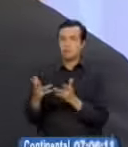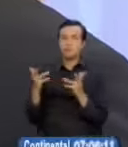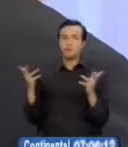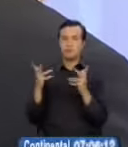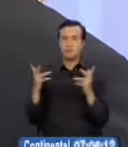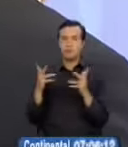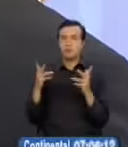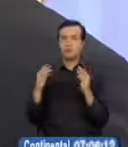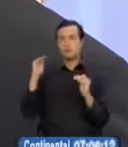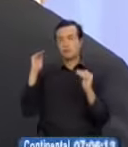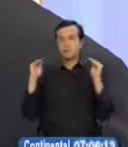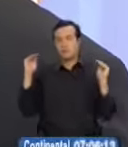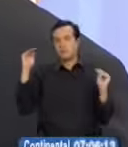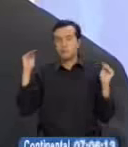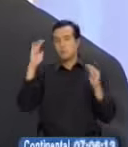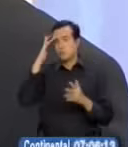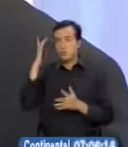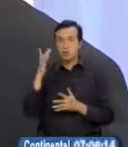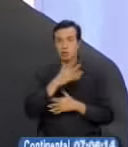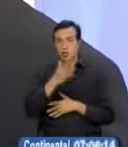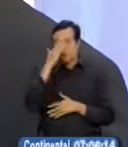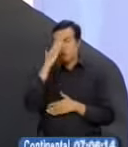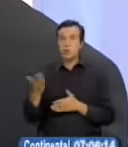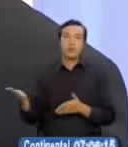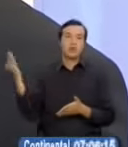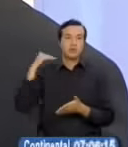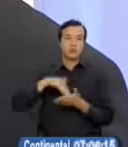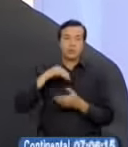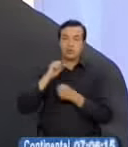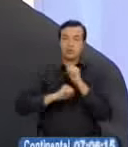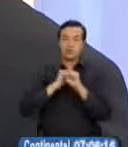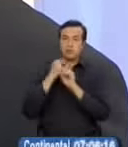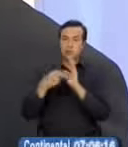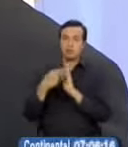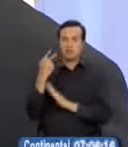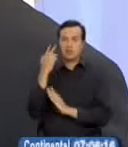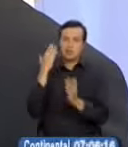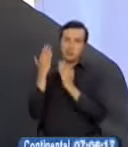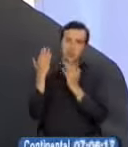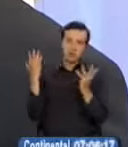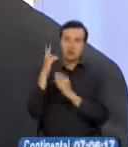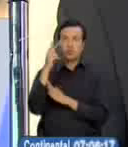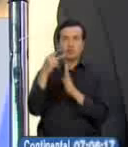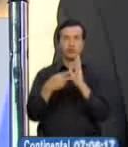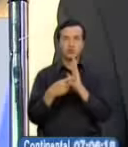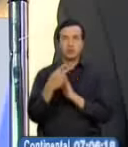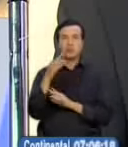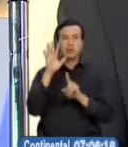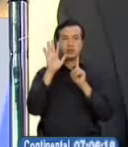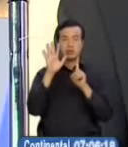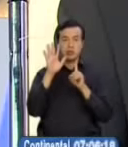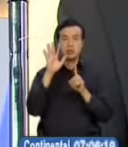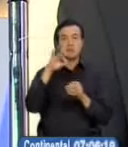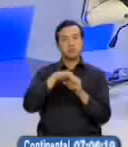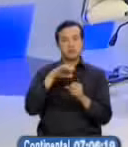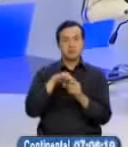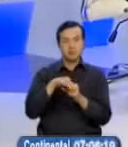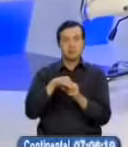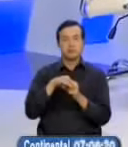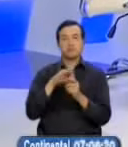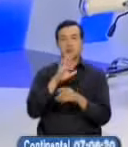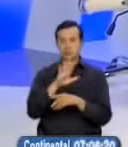absolutamente excepcional y inédito porque era aquel de la reelección, recordemos, en 2013. Pero si comparamos esto con 2006, que es una elección